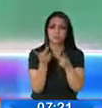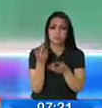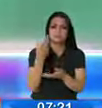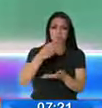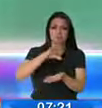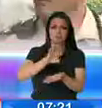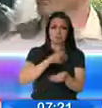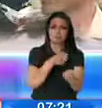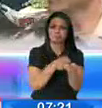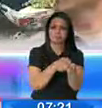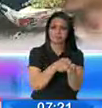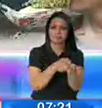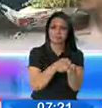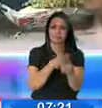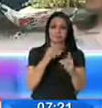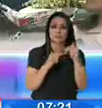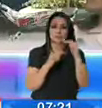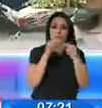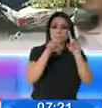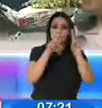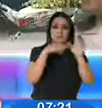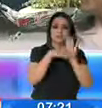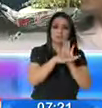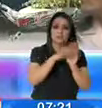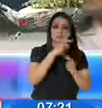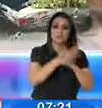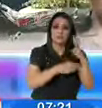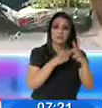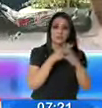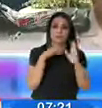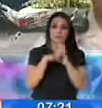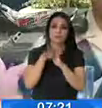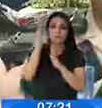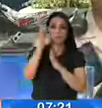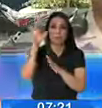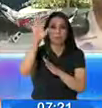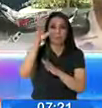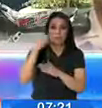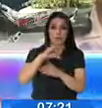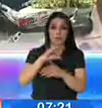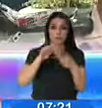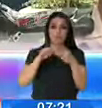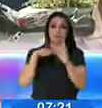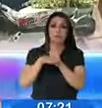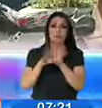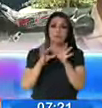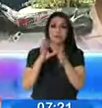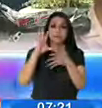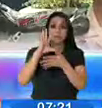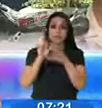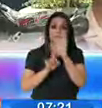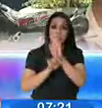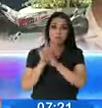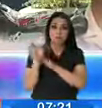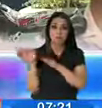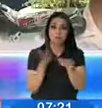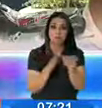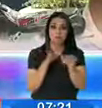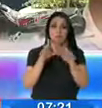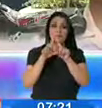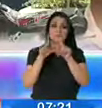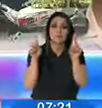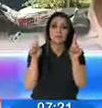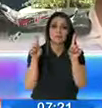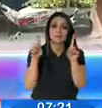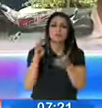su construcción. Me refiero al Banco Mundial, al Banco Europeo de Inversiones, al Banco Interamericano de Desarrollo y a la Corporación Andina